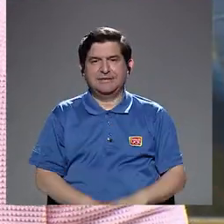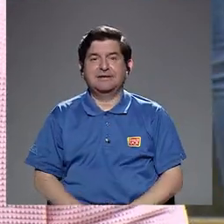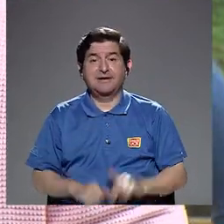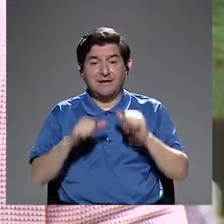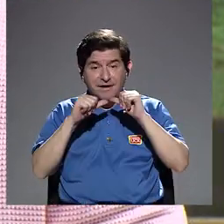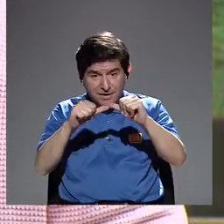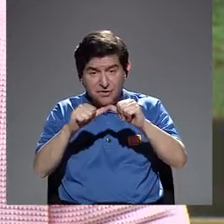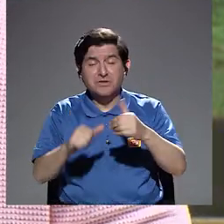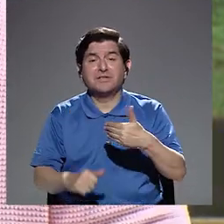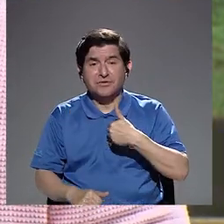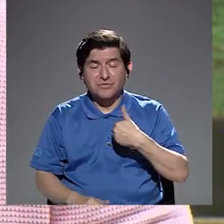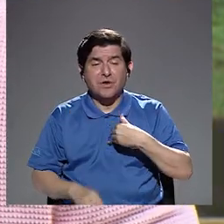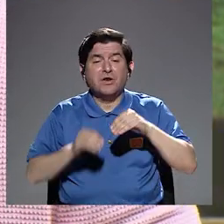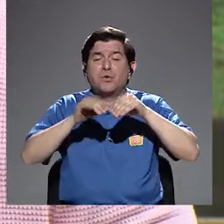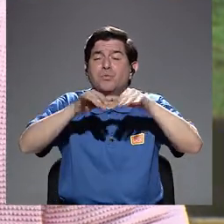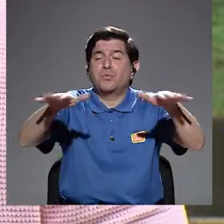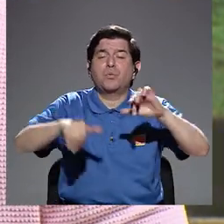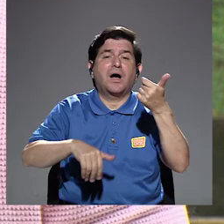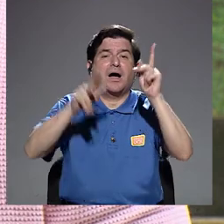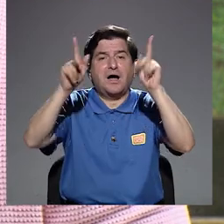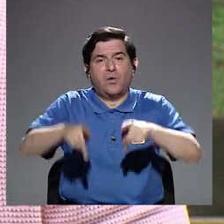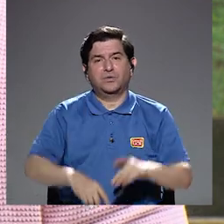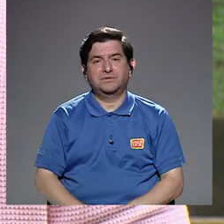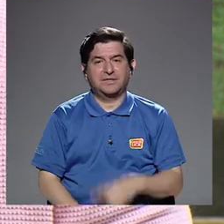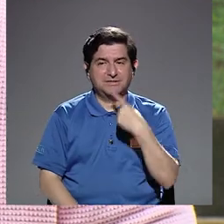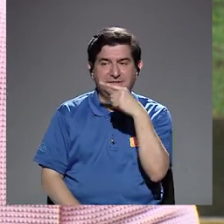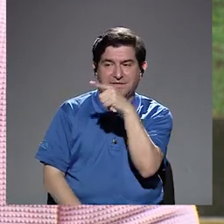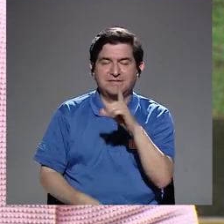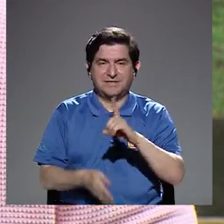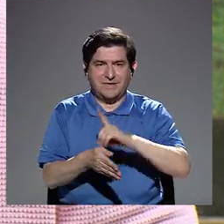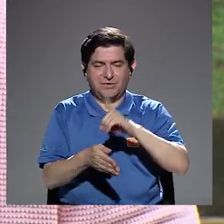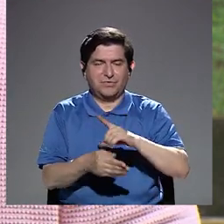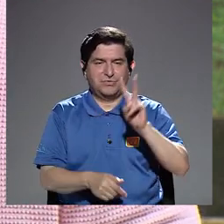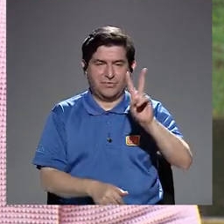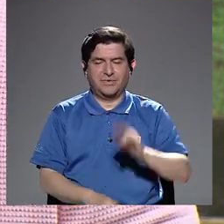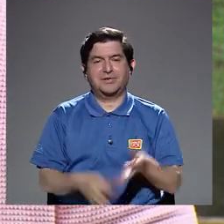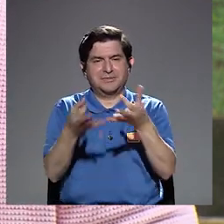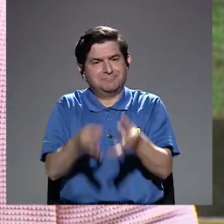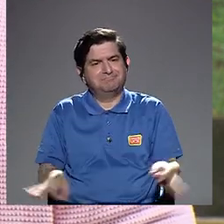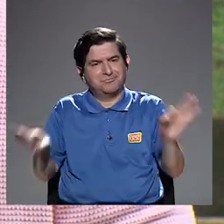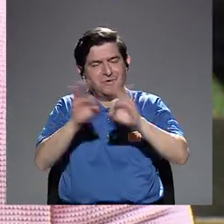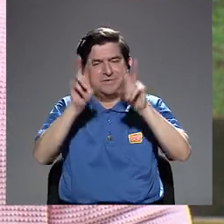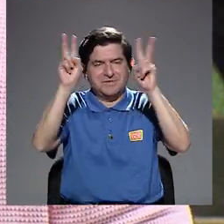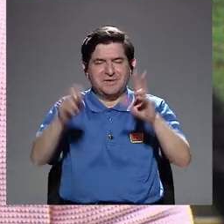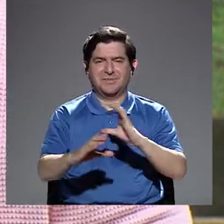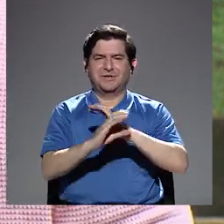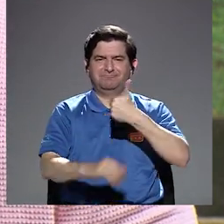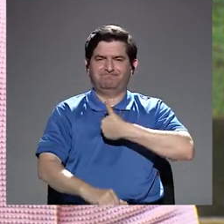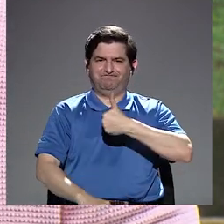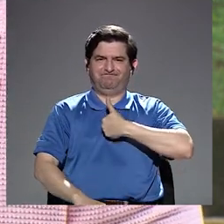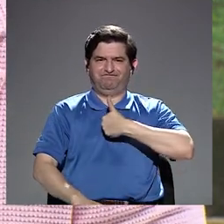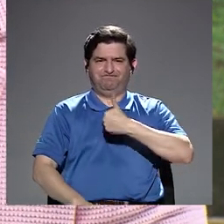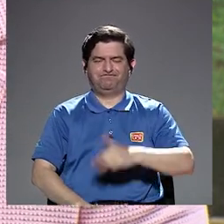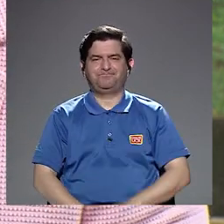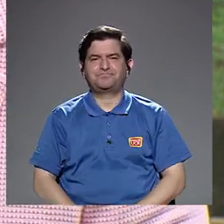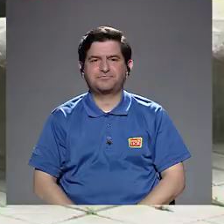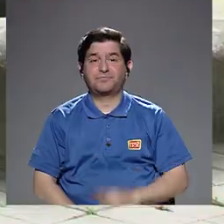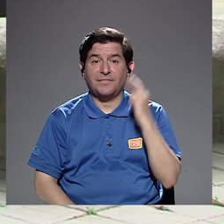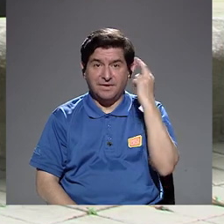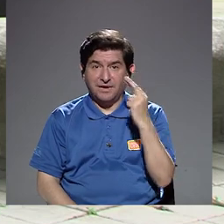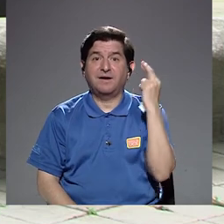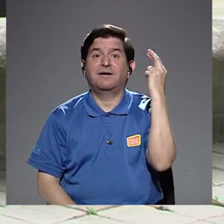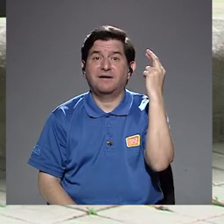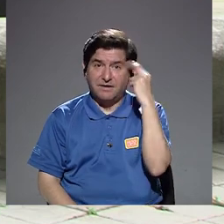lo continúes portando y transmitiendo a otras personas, que era lo que decía ahora la doctora Vega. Entonces, de ahí muy importante este tema del autocuidado. Uh-huh. Y por